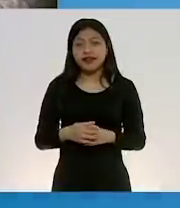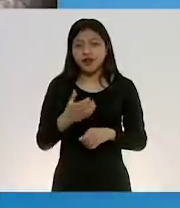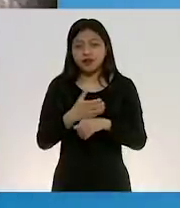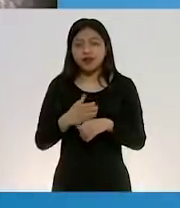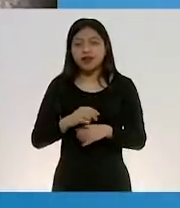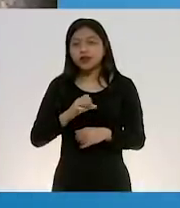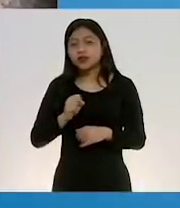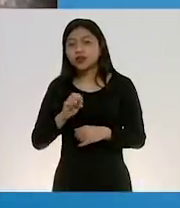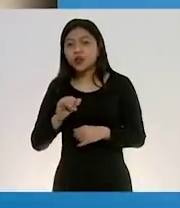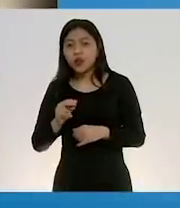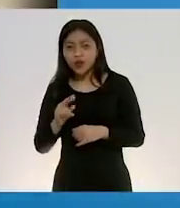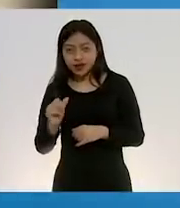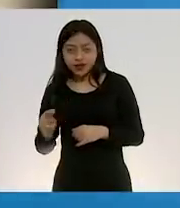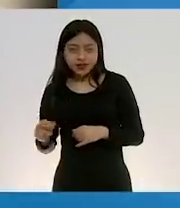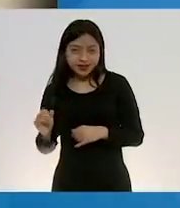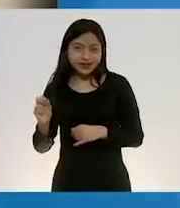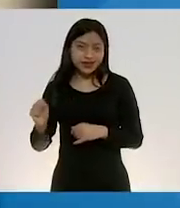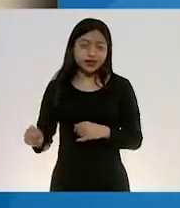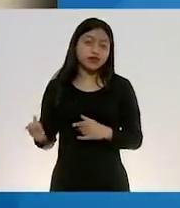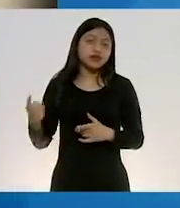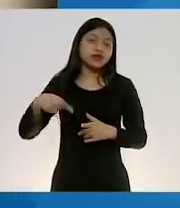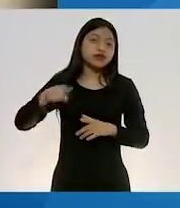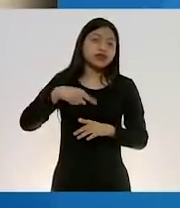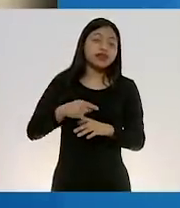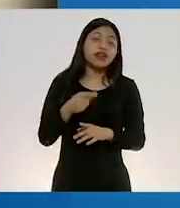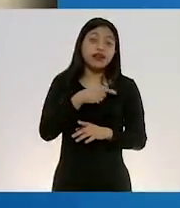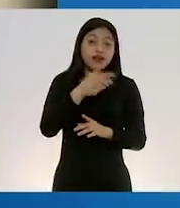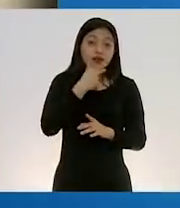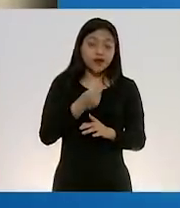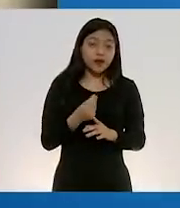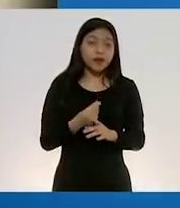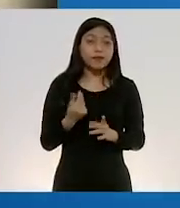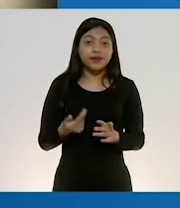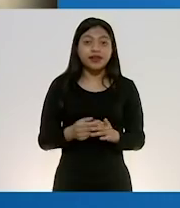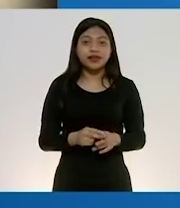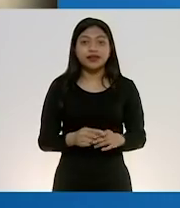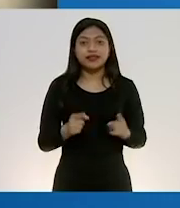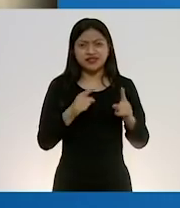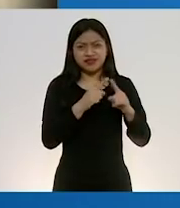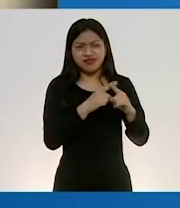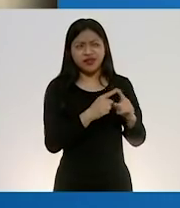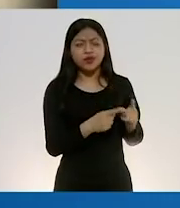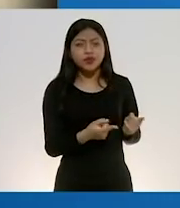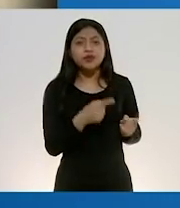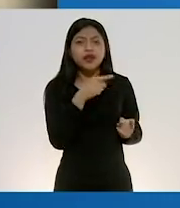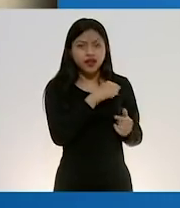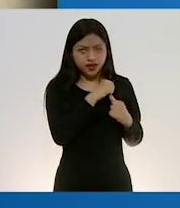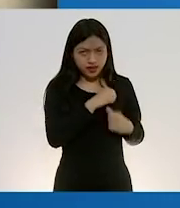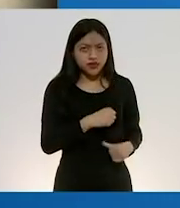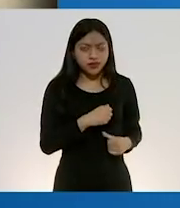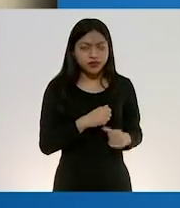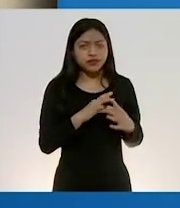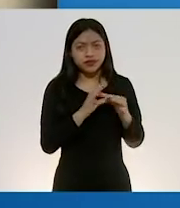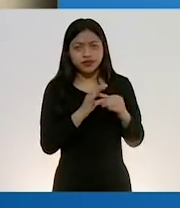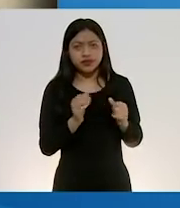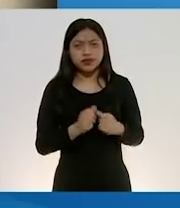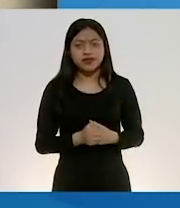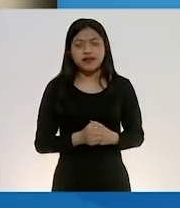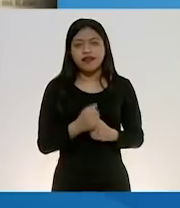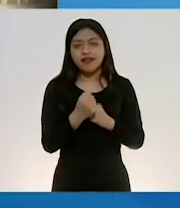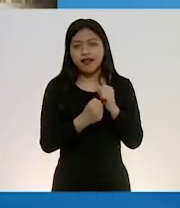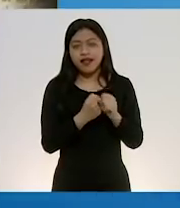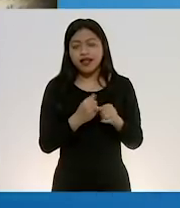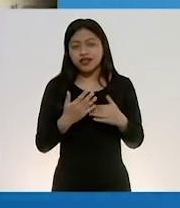Cruz y Carlos Sigüenza y Góngora, fue prefecto de la Congregación del Salvador de la Casa de la Profesa en los últimos años del